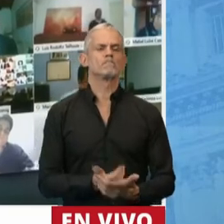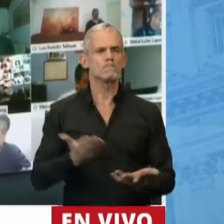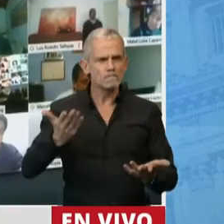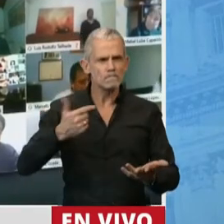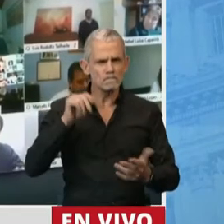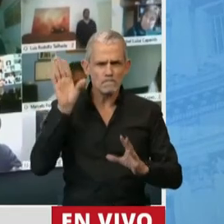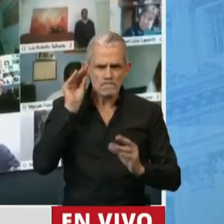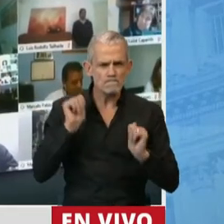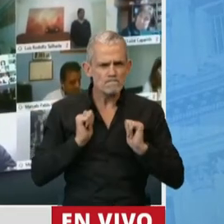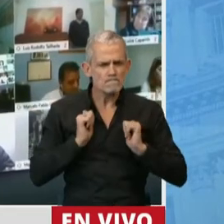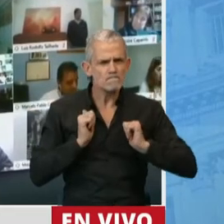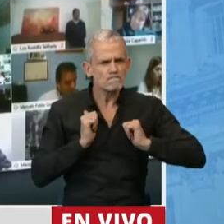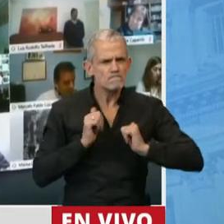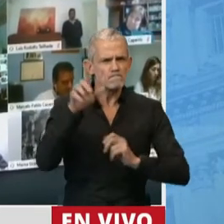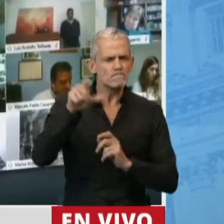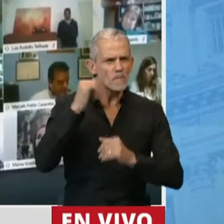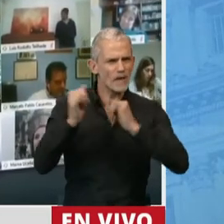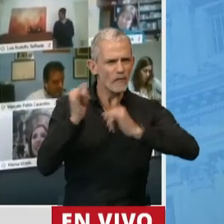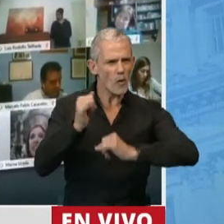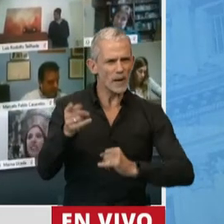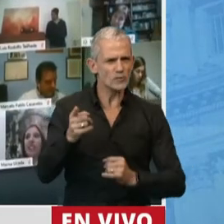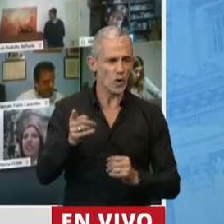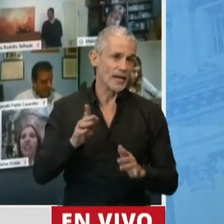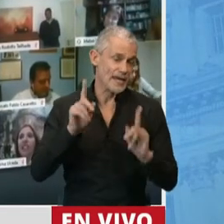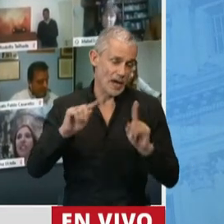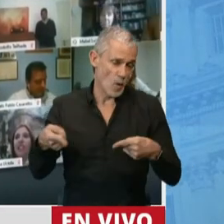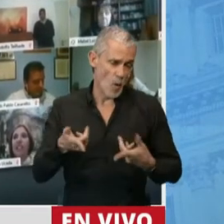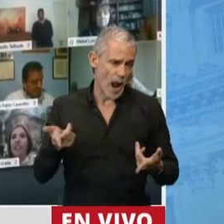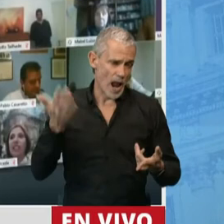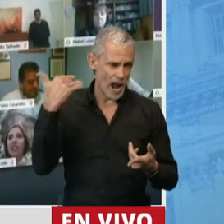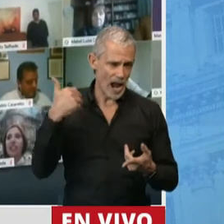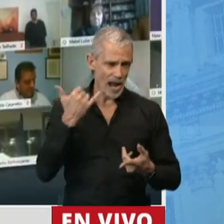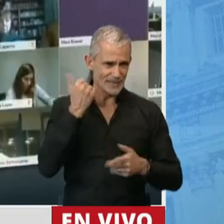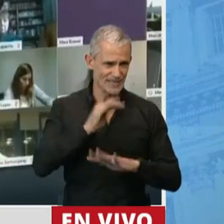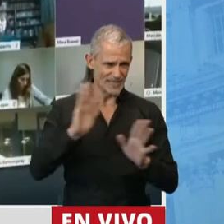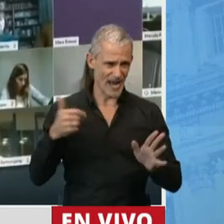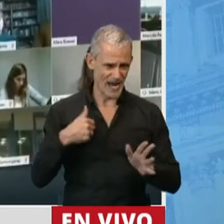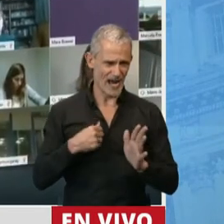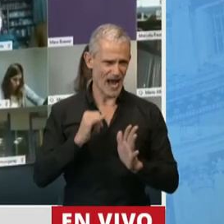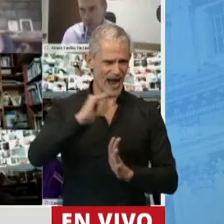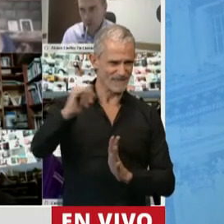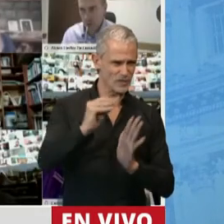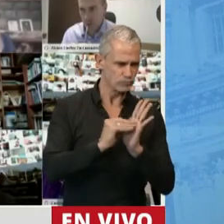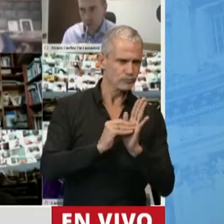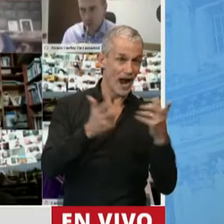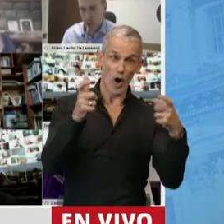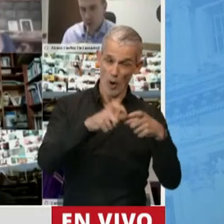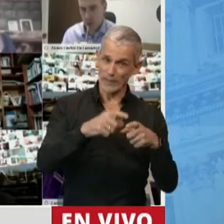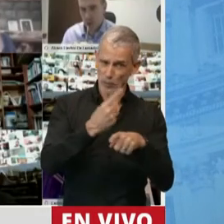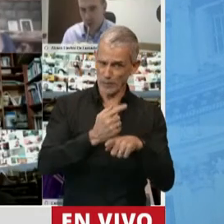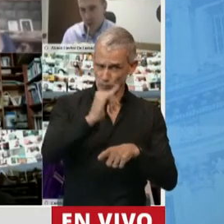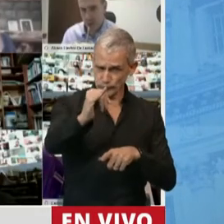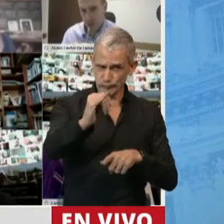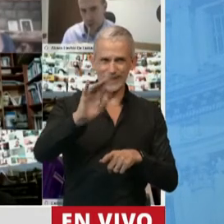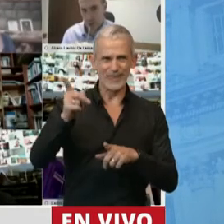habiendo escuchado al miembro informante, de todos modos habíamos dejado sentado nosotros, tanto en comisión primero